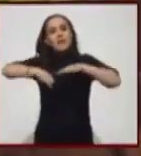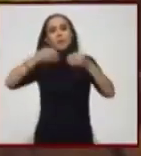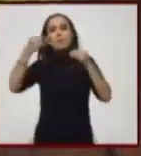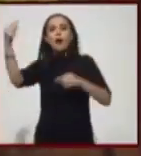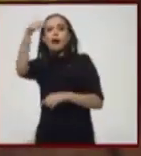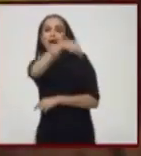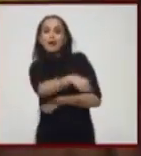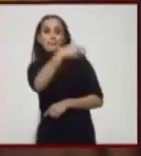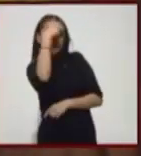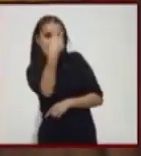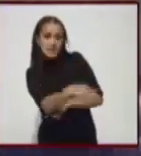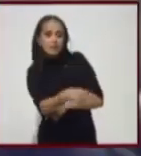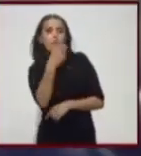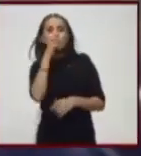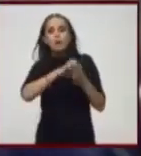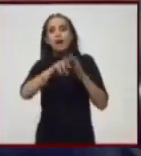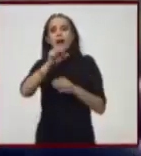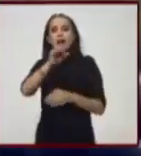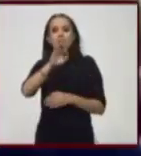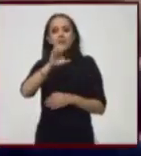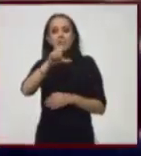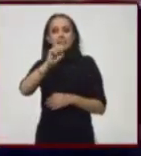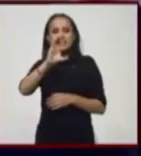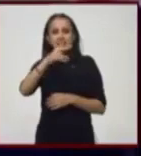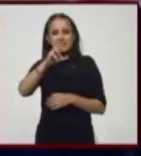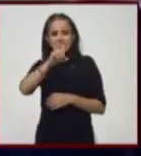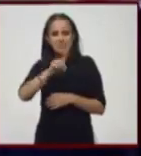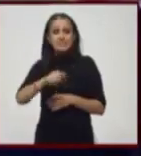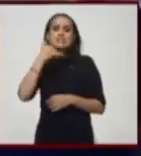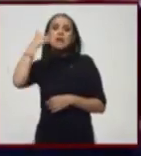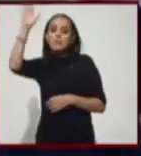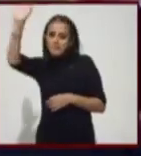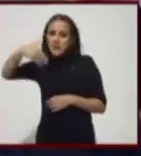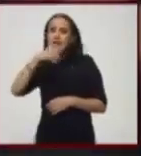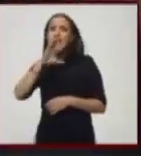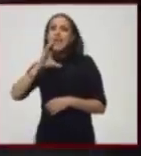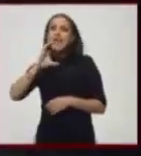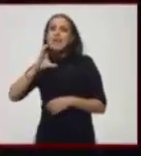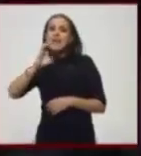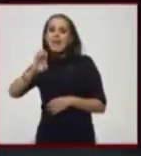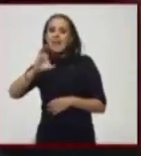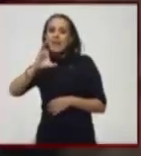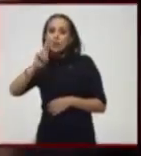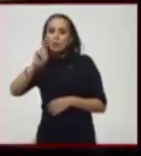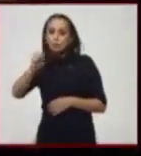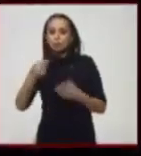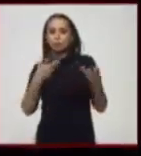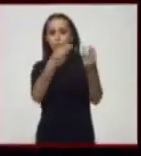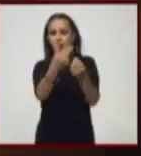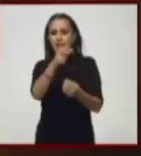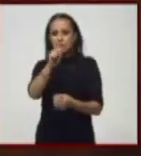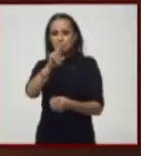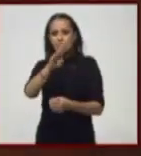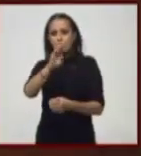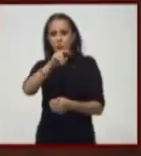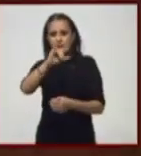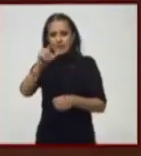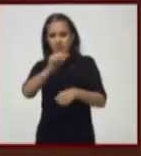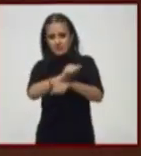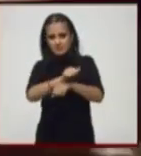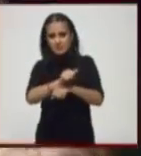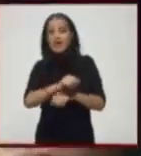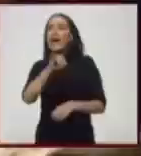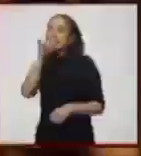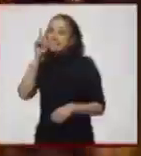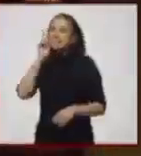entonces me llamó por ejemplo rafael sánchez navarro para hacer x con claro que ni allá sí me llamo aclaró de esa clave es